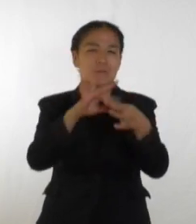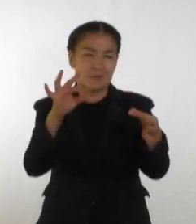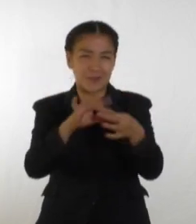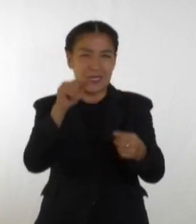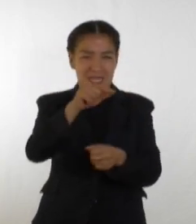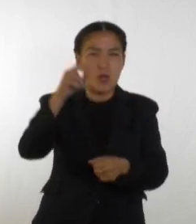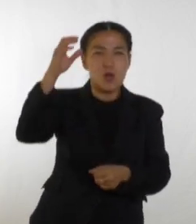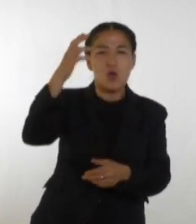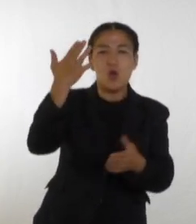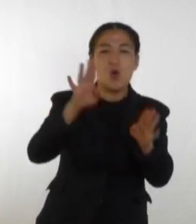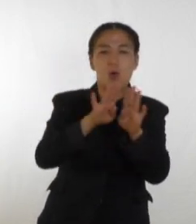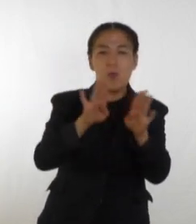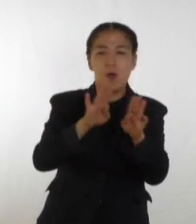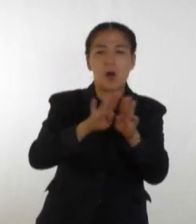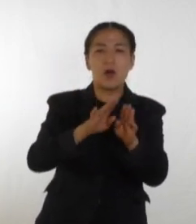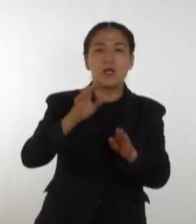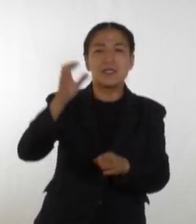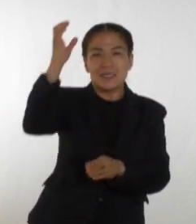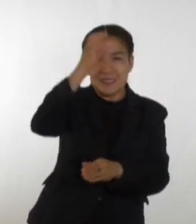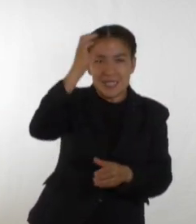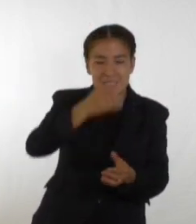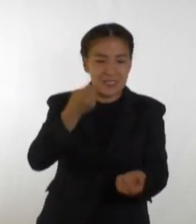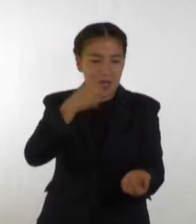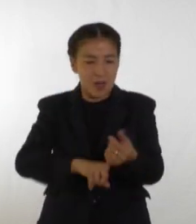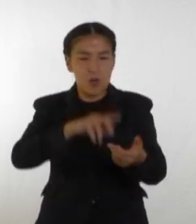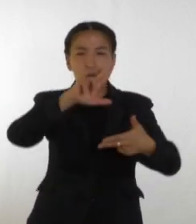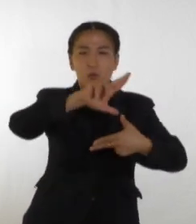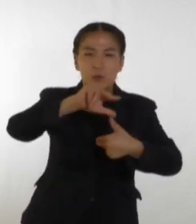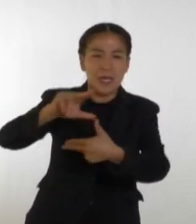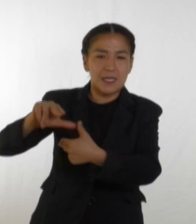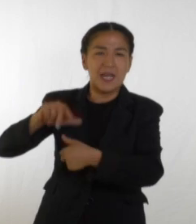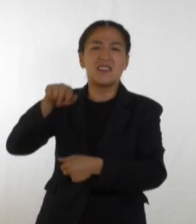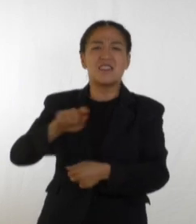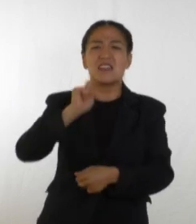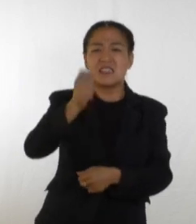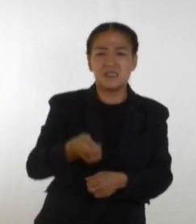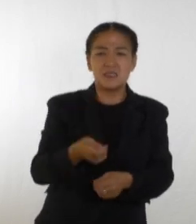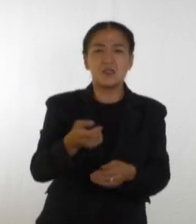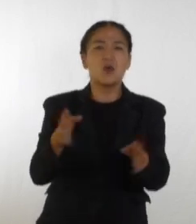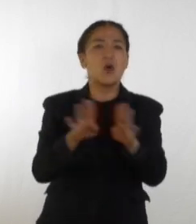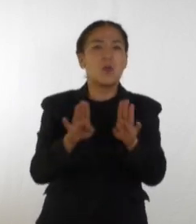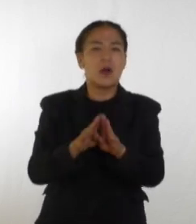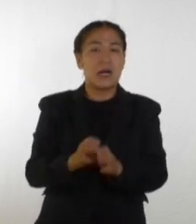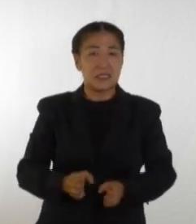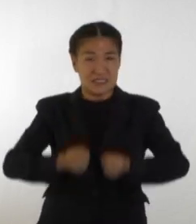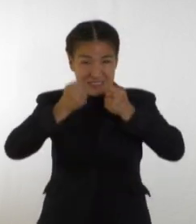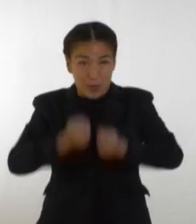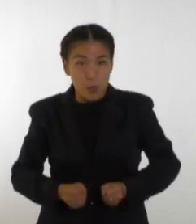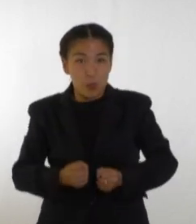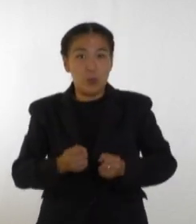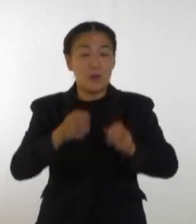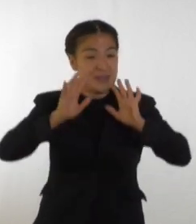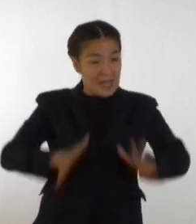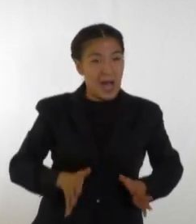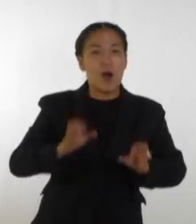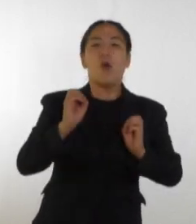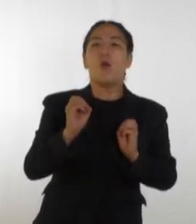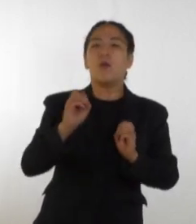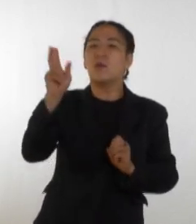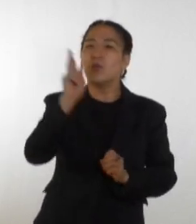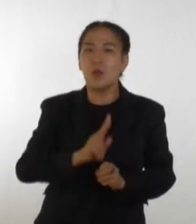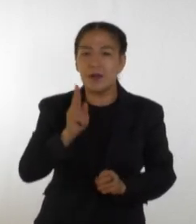los huracanes, hablando ya de la naturaleza, ¿estos podríamos definirlos como aleatorios o deterministas, estos